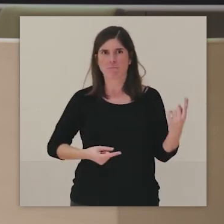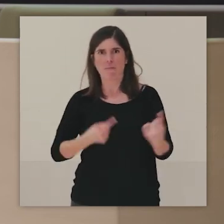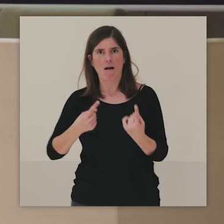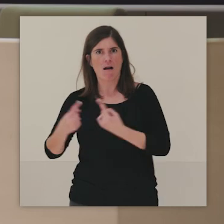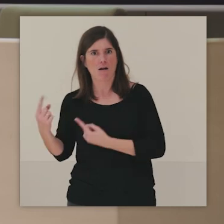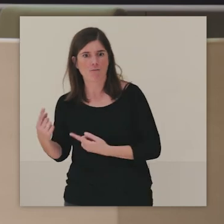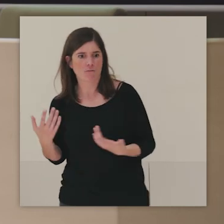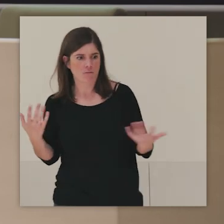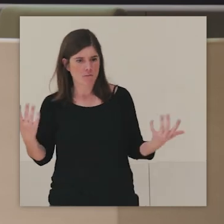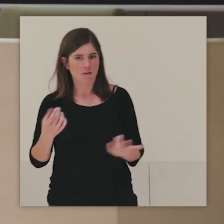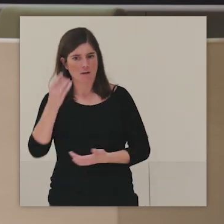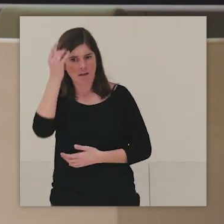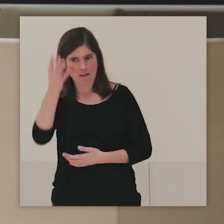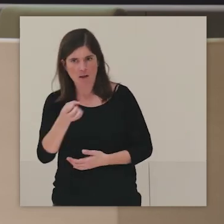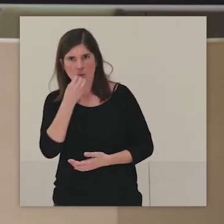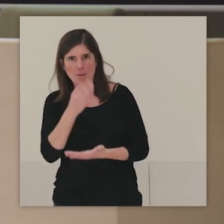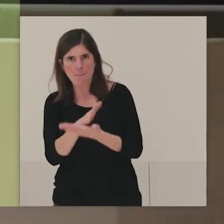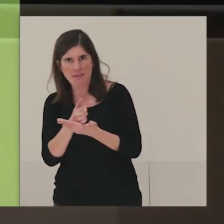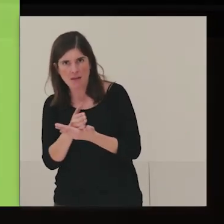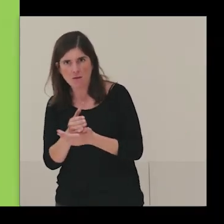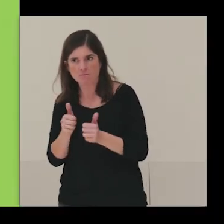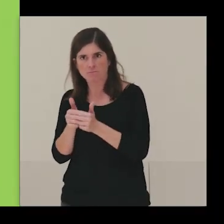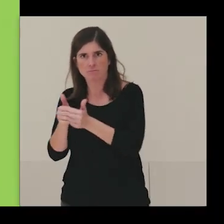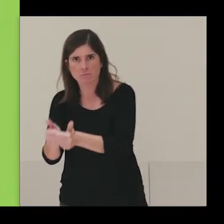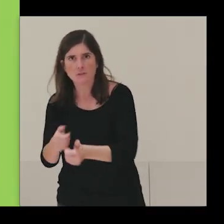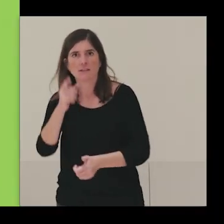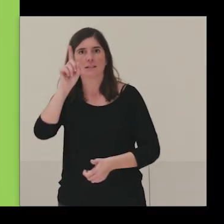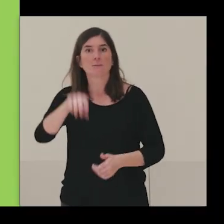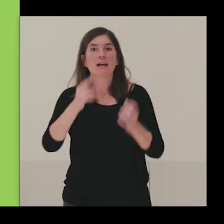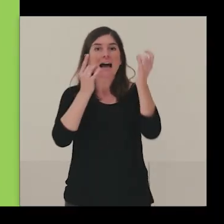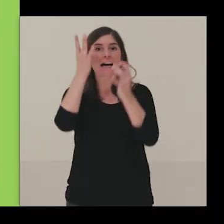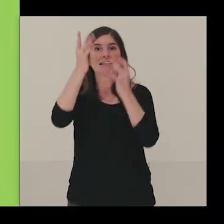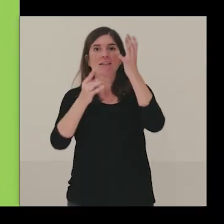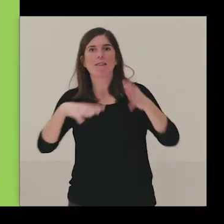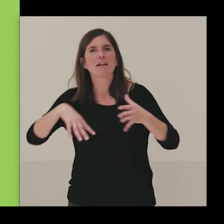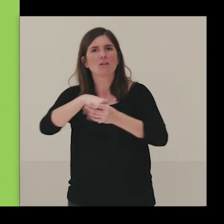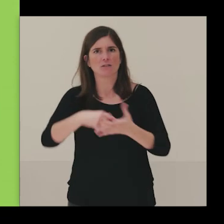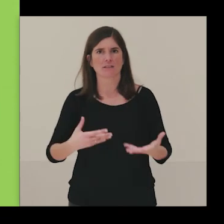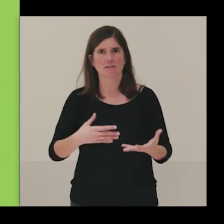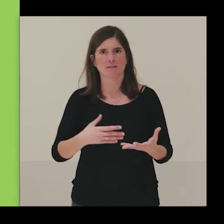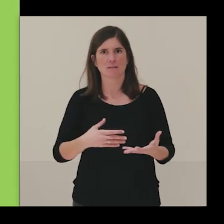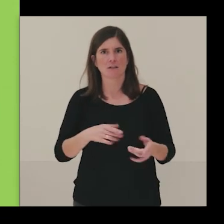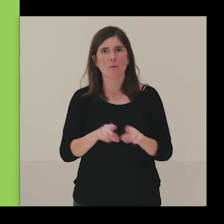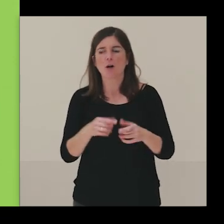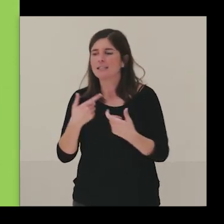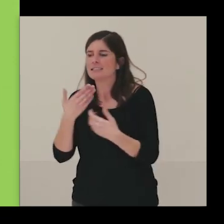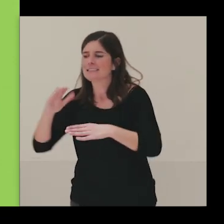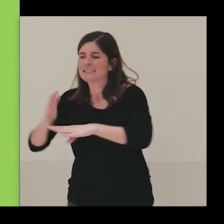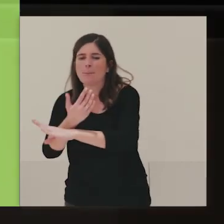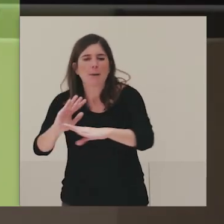con dificultades de comprensión, que estaban pensadas para otros perfiles. Y luego la generación de actividades inclusivas. No segreguen,